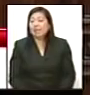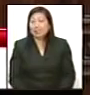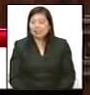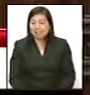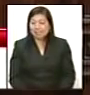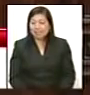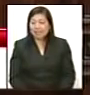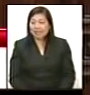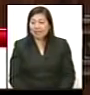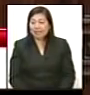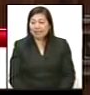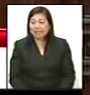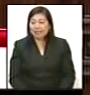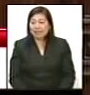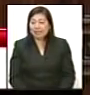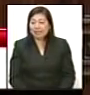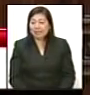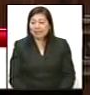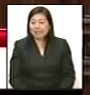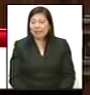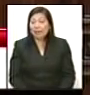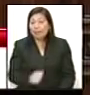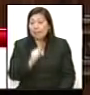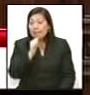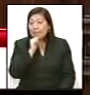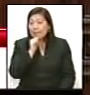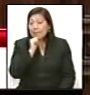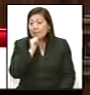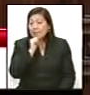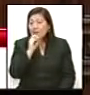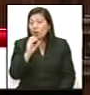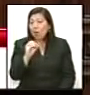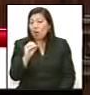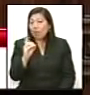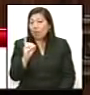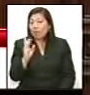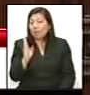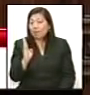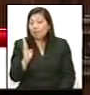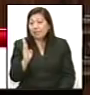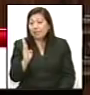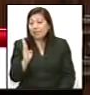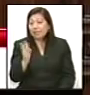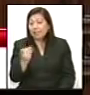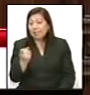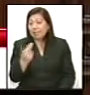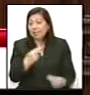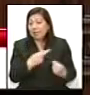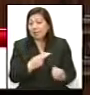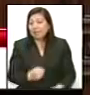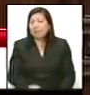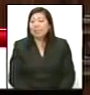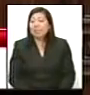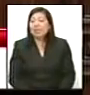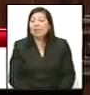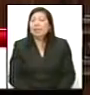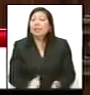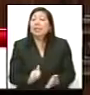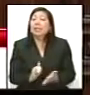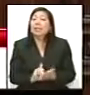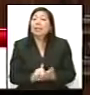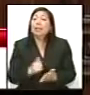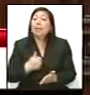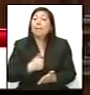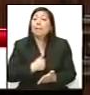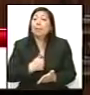paso, el privado ahora es el responsable y titular de la